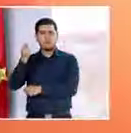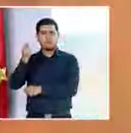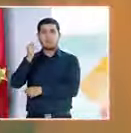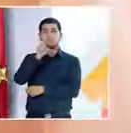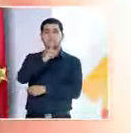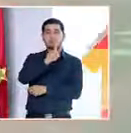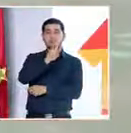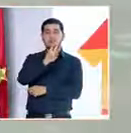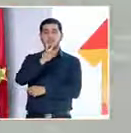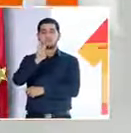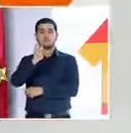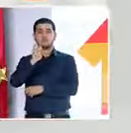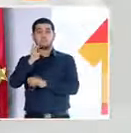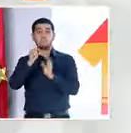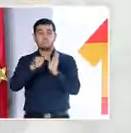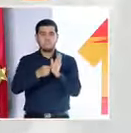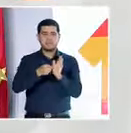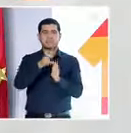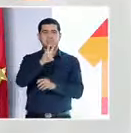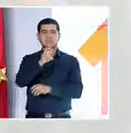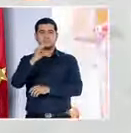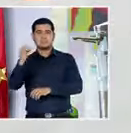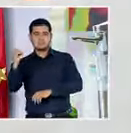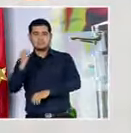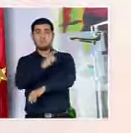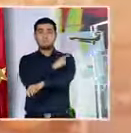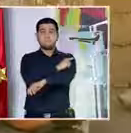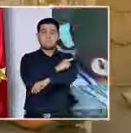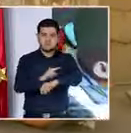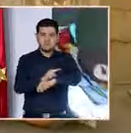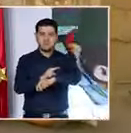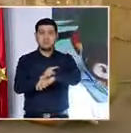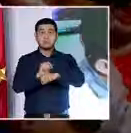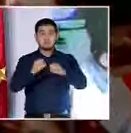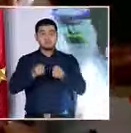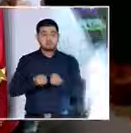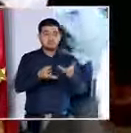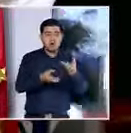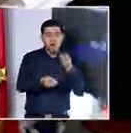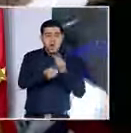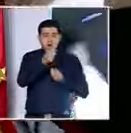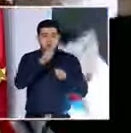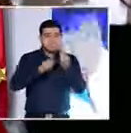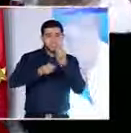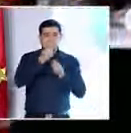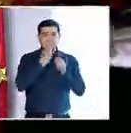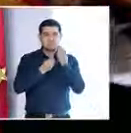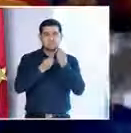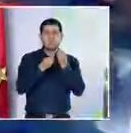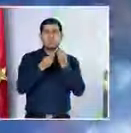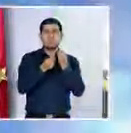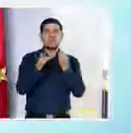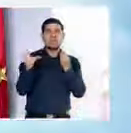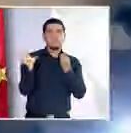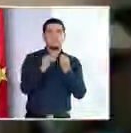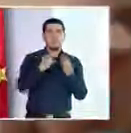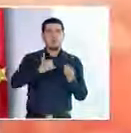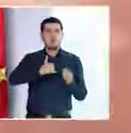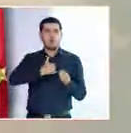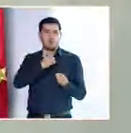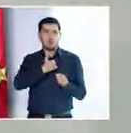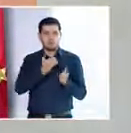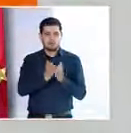de 118.718 millones de pesos, se garantizó el servicio de alimentación escolar para niños, niñas, jóvenes